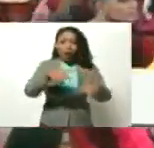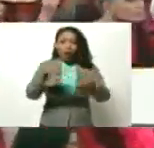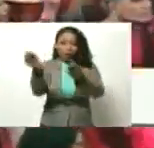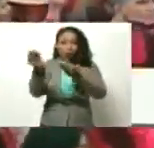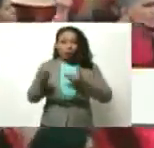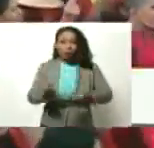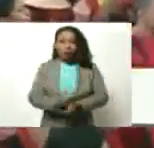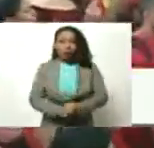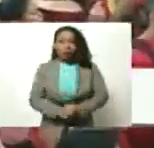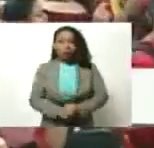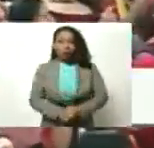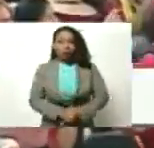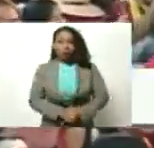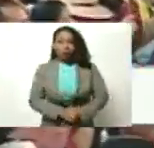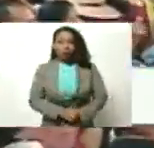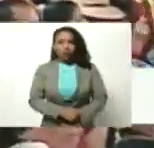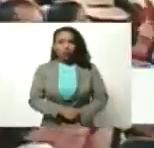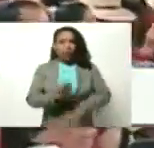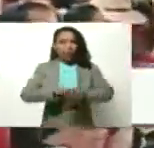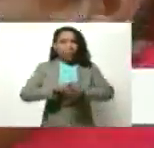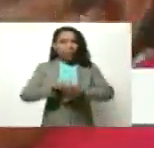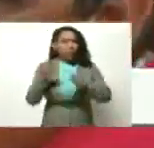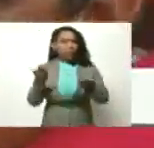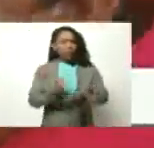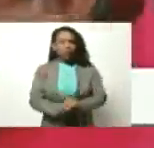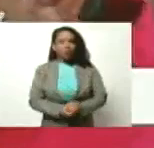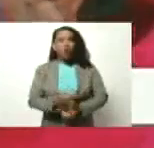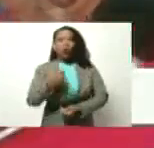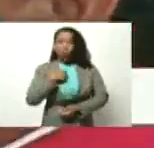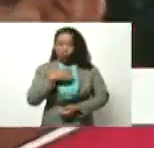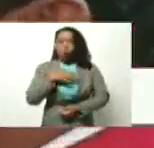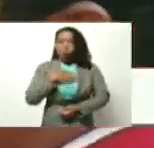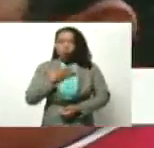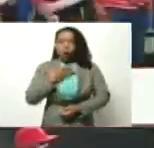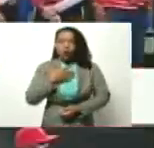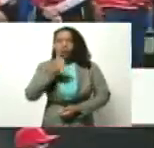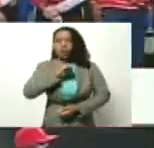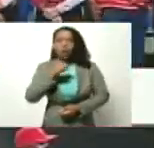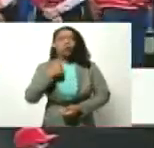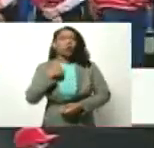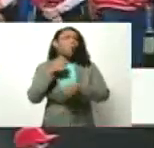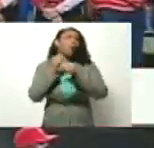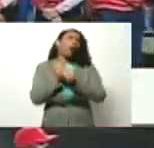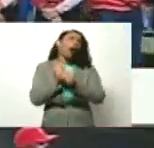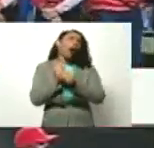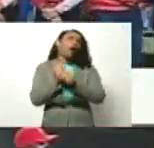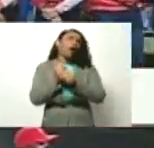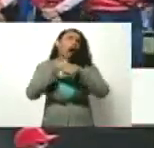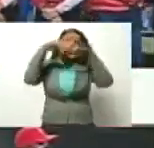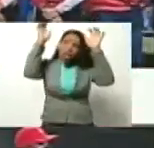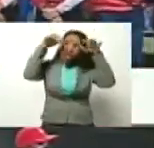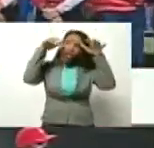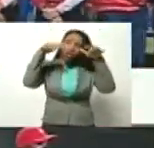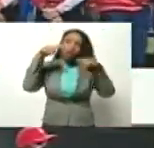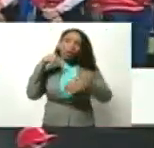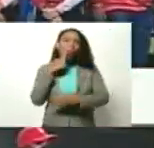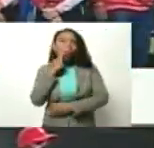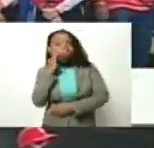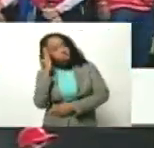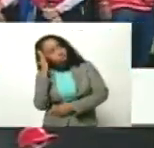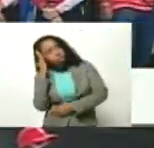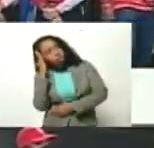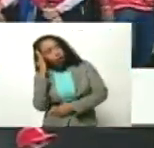dan porque yo puedo resistir no yo voy a esperar que pase el aguacero me voy a dormir